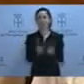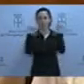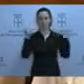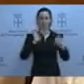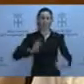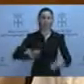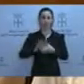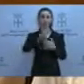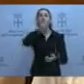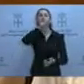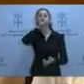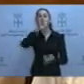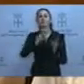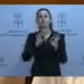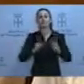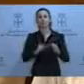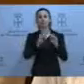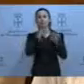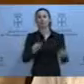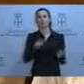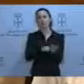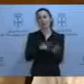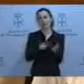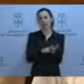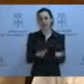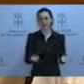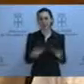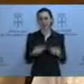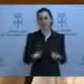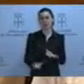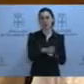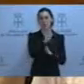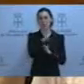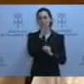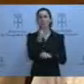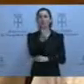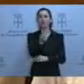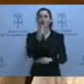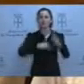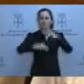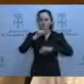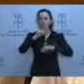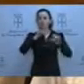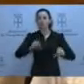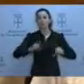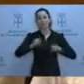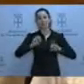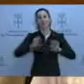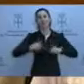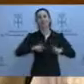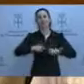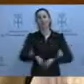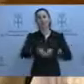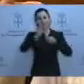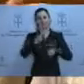la fala de Leo Navia. Luego hay 5 al burro del programa Saboreando Asturias, tema gastronómico, y un programa formativo para mujeres del sector pesquero,